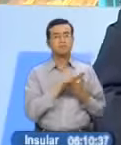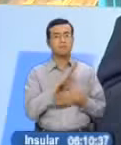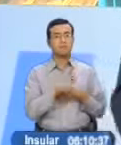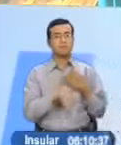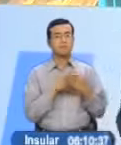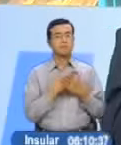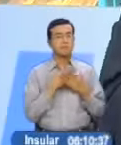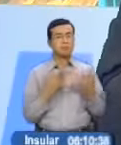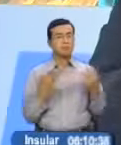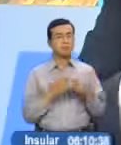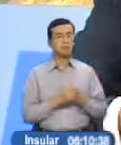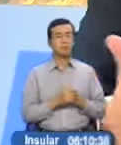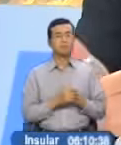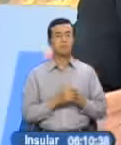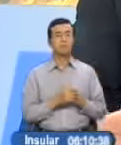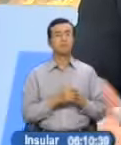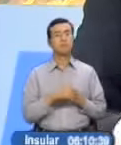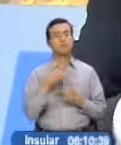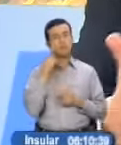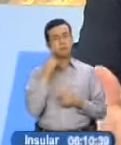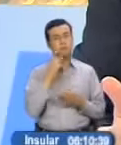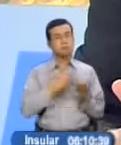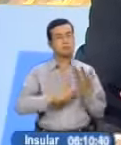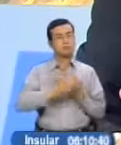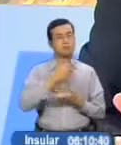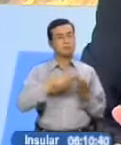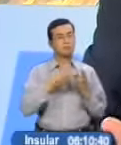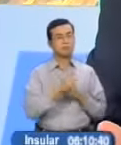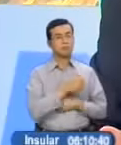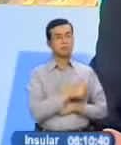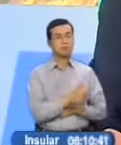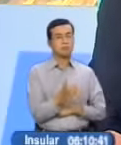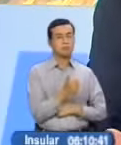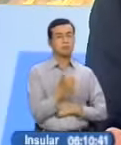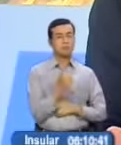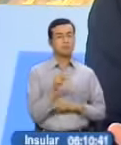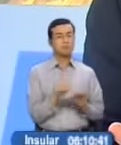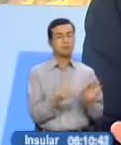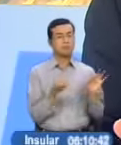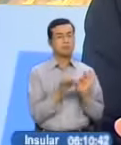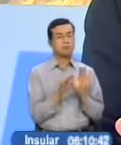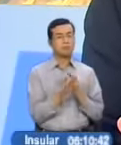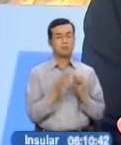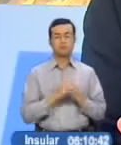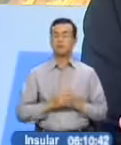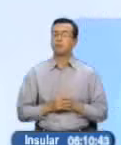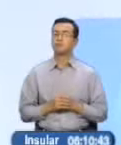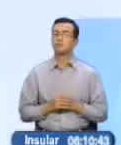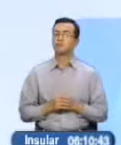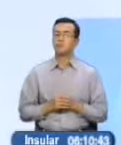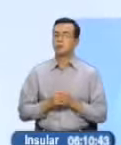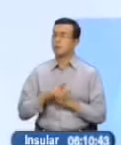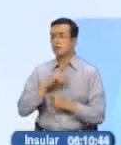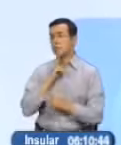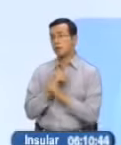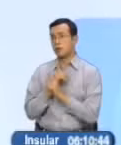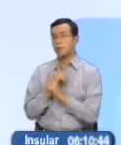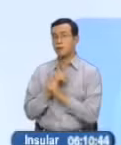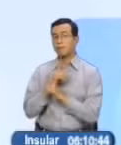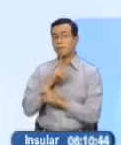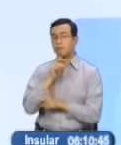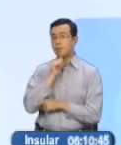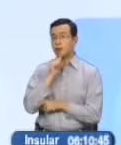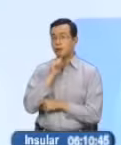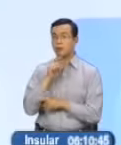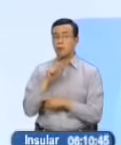del caso. Ahí existe un grado de convivencia entre estas personas que no debe ser nada fácil tampoco. Claro, y dejó de ser privado.